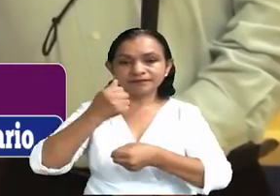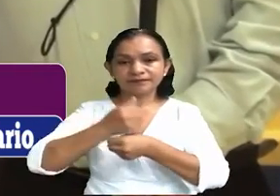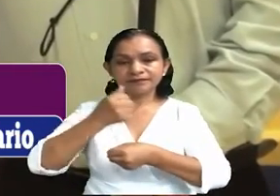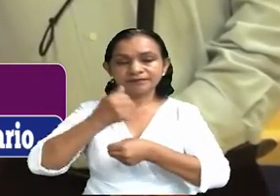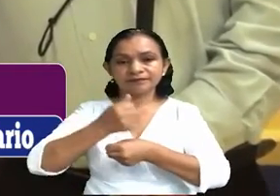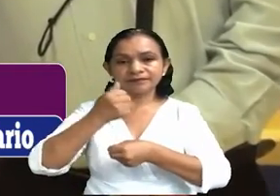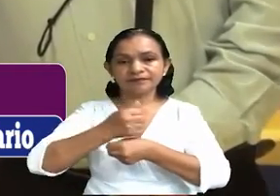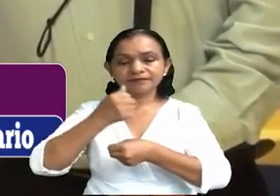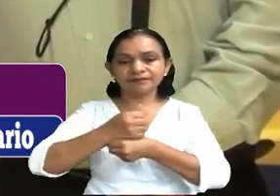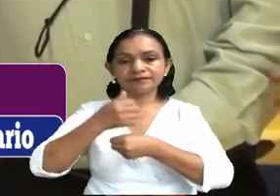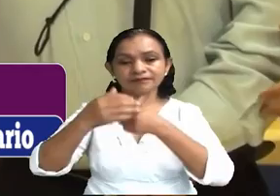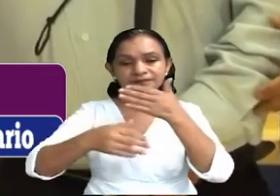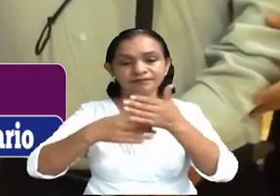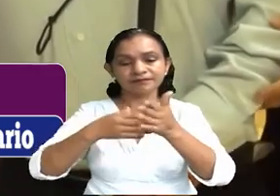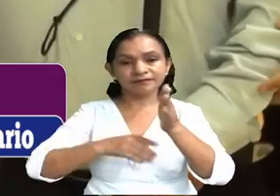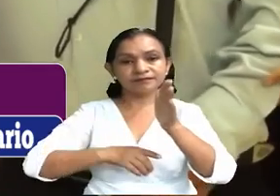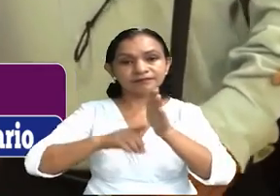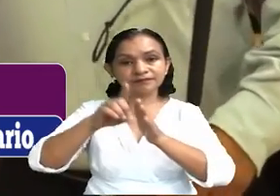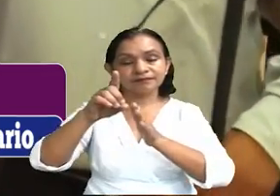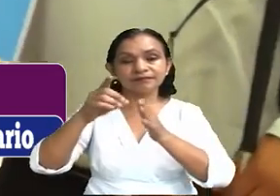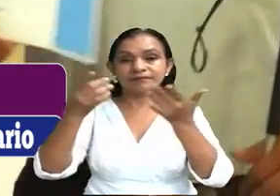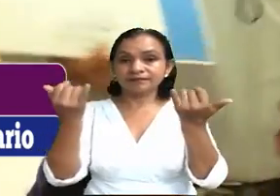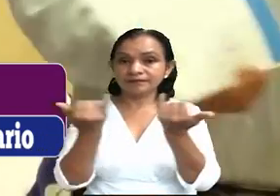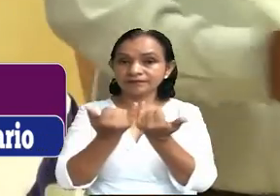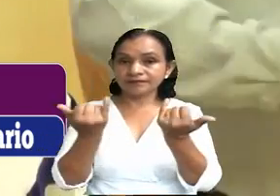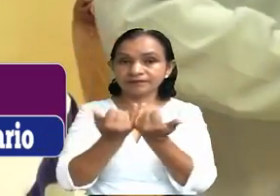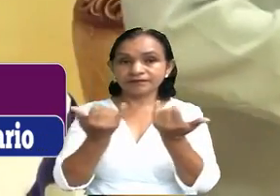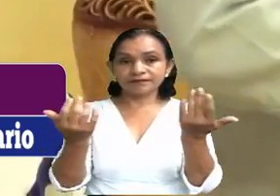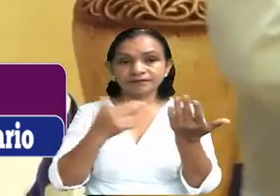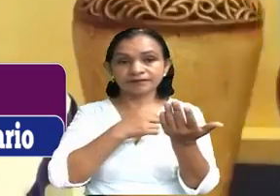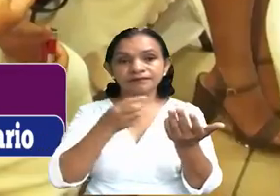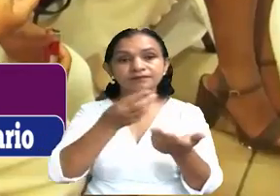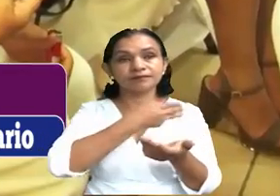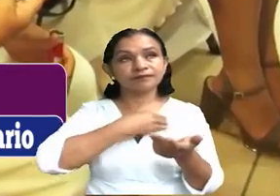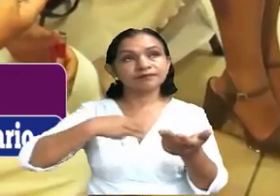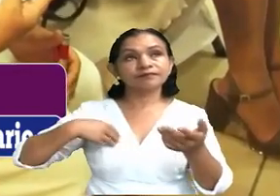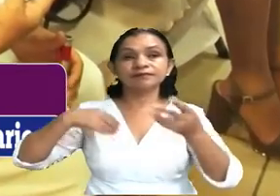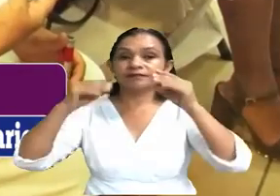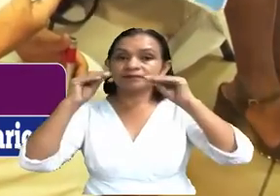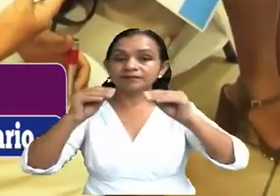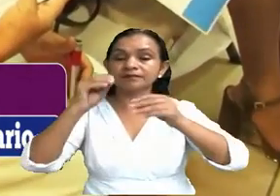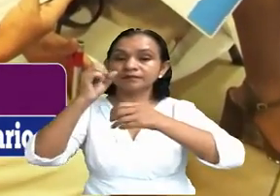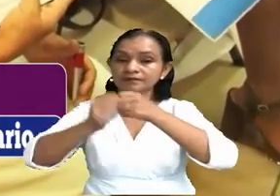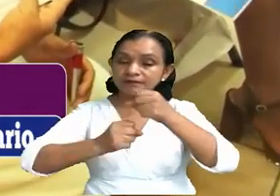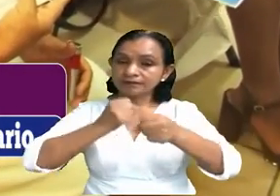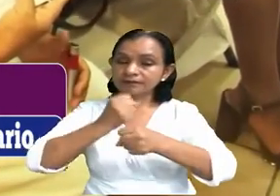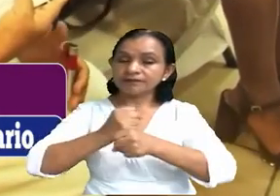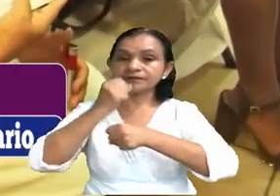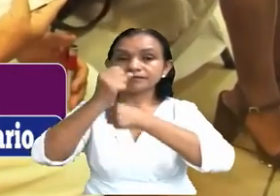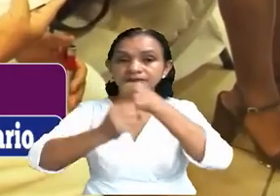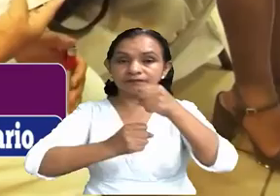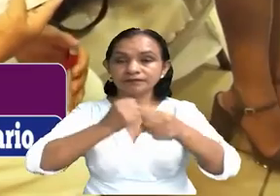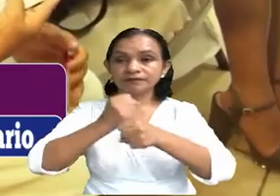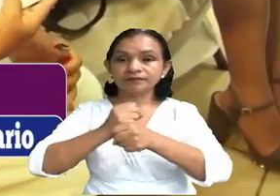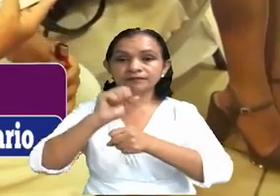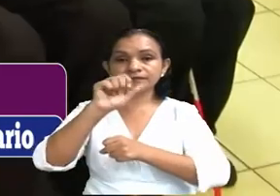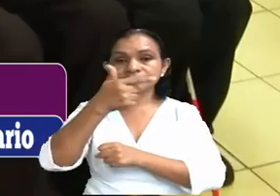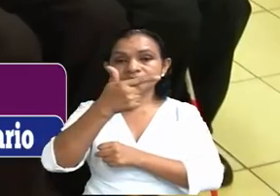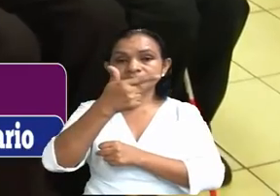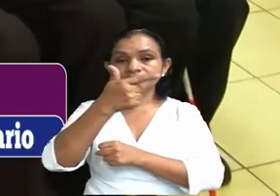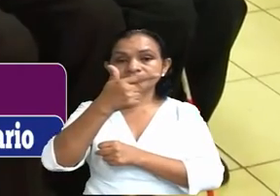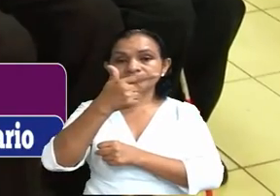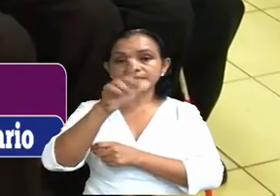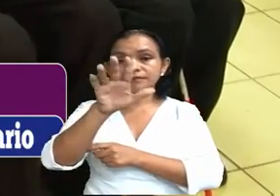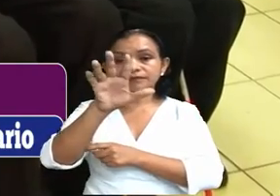que vienen surgiendo. Pero aún así, el Ministerio de Educación año con año también capacita a